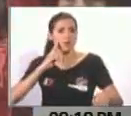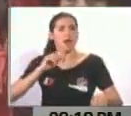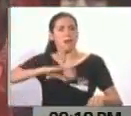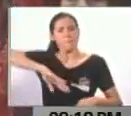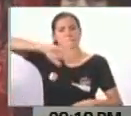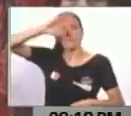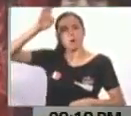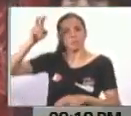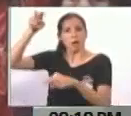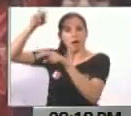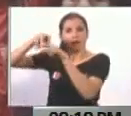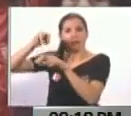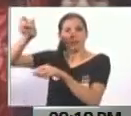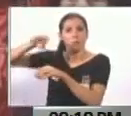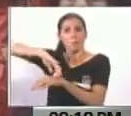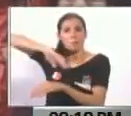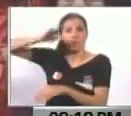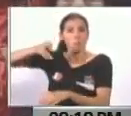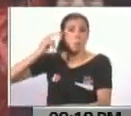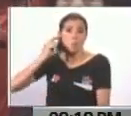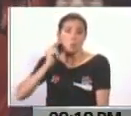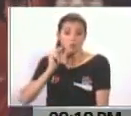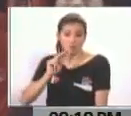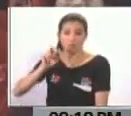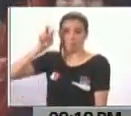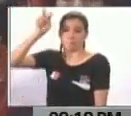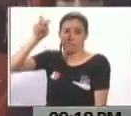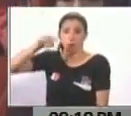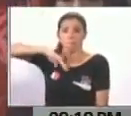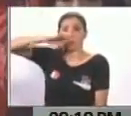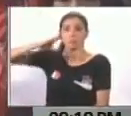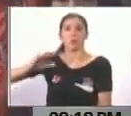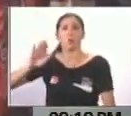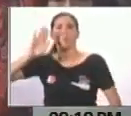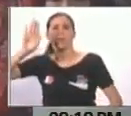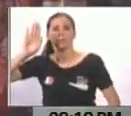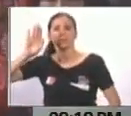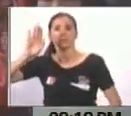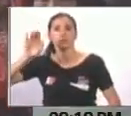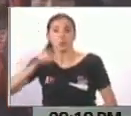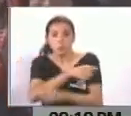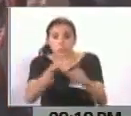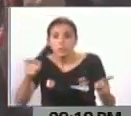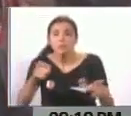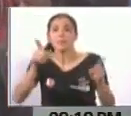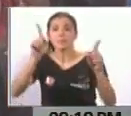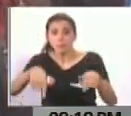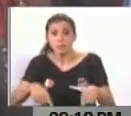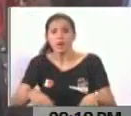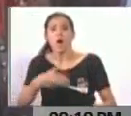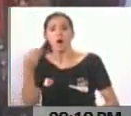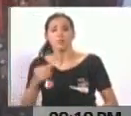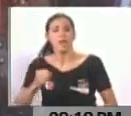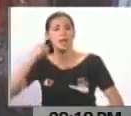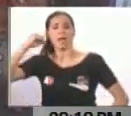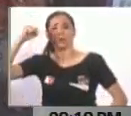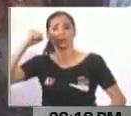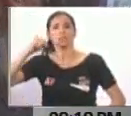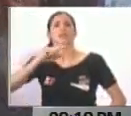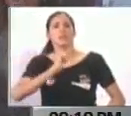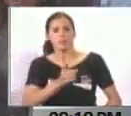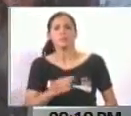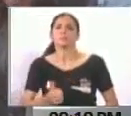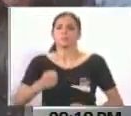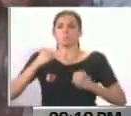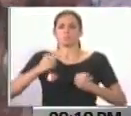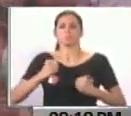un juramento mío, de nosotros, pero sobre todo de ustedes, juventudes heroicas, llamadas a la